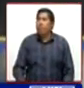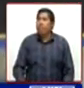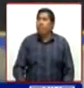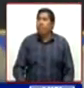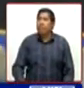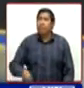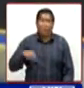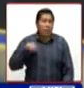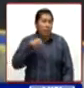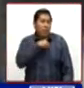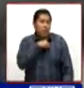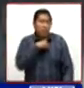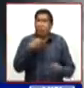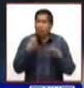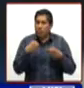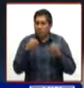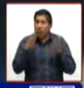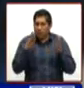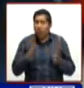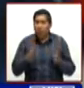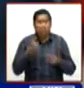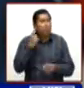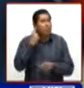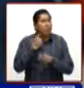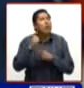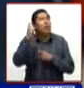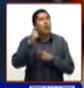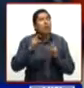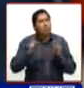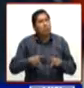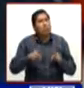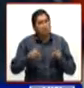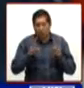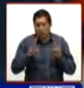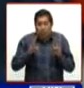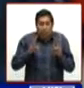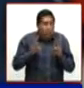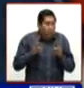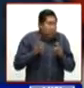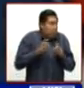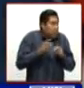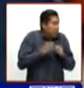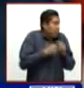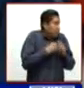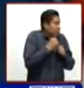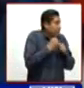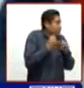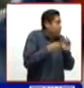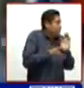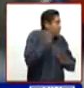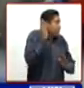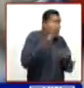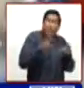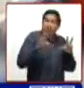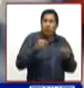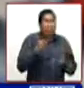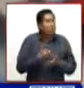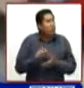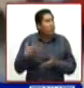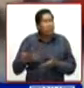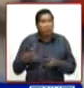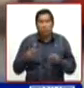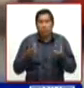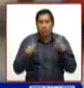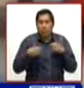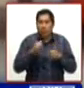Aquí nosotros, tanto comerciantes, nos vemos perjudicados porque la gente va a ver tanto aquí de generación, no compra, ya no nos compra, ya no